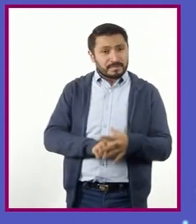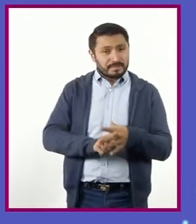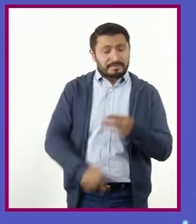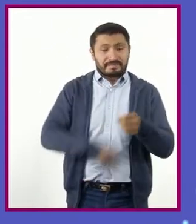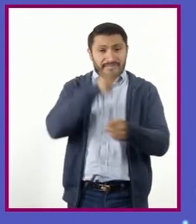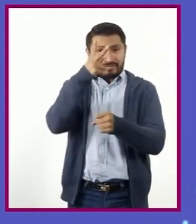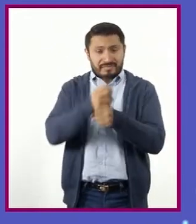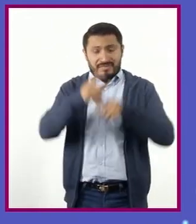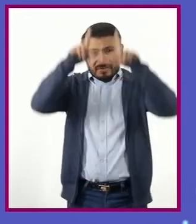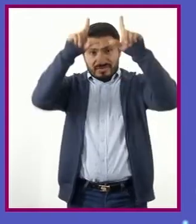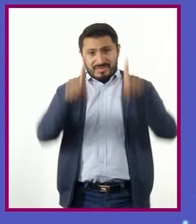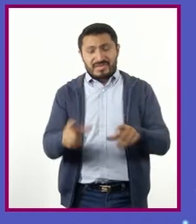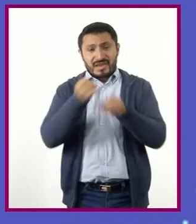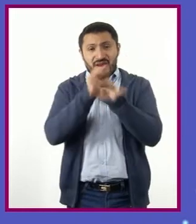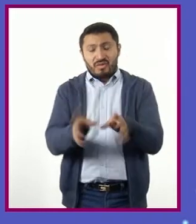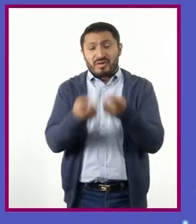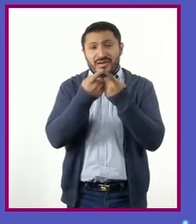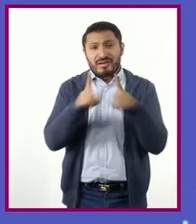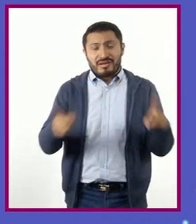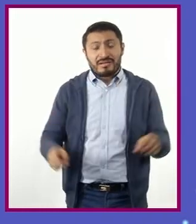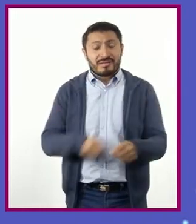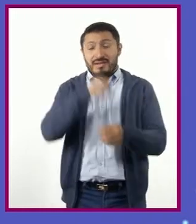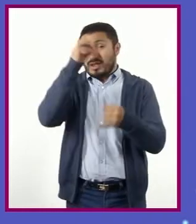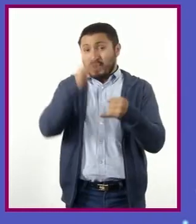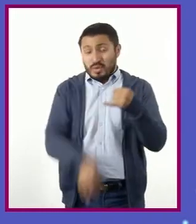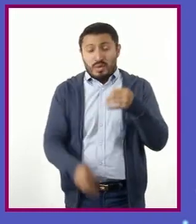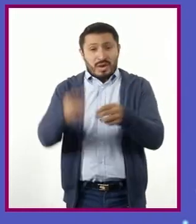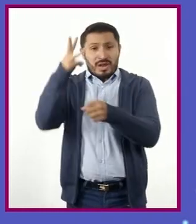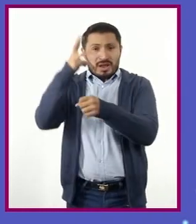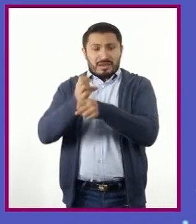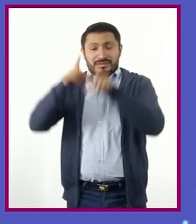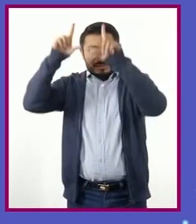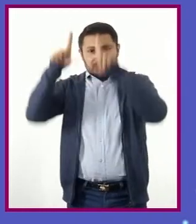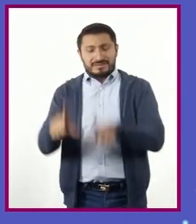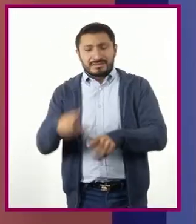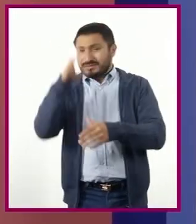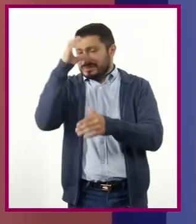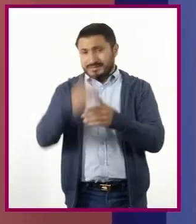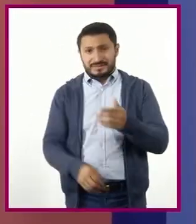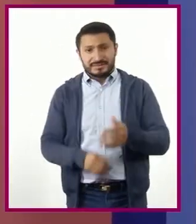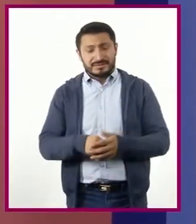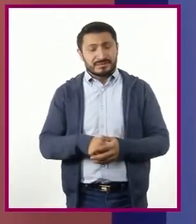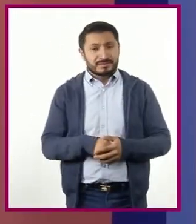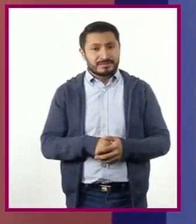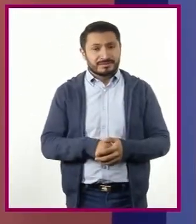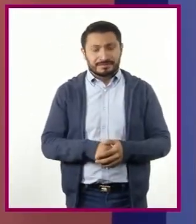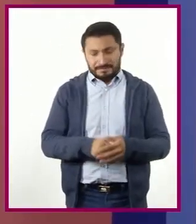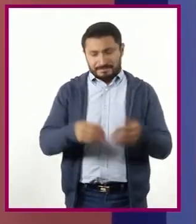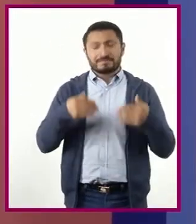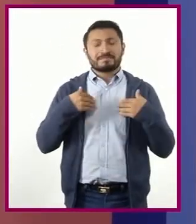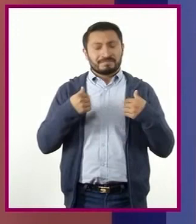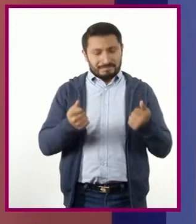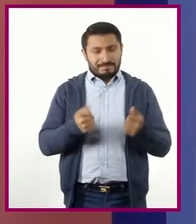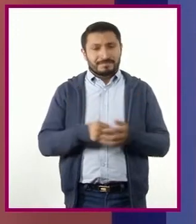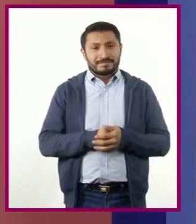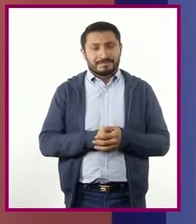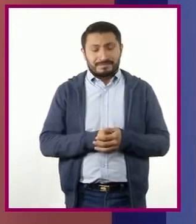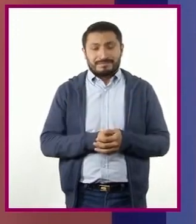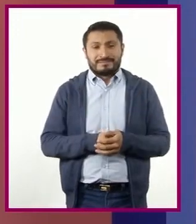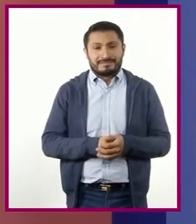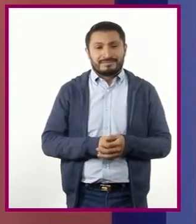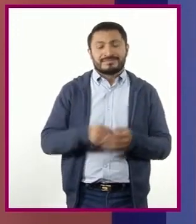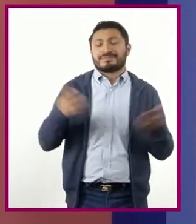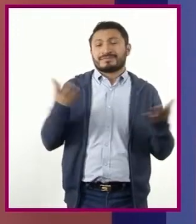segunda pondré la información para el desarrollo y finalmente las conclusiones. Para formular la introducción, como